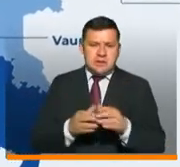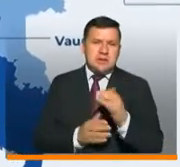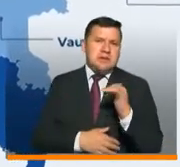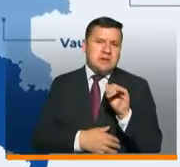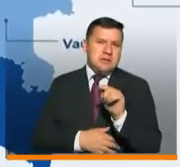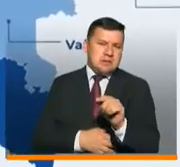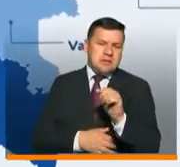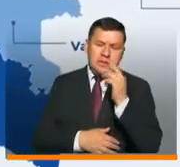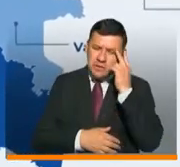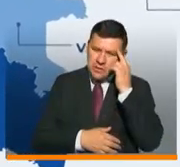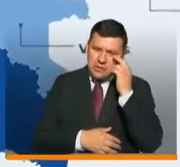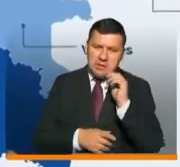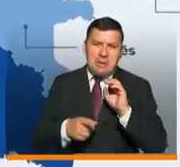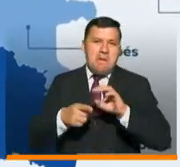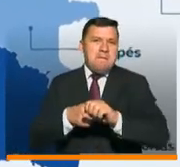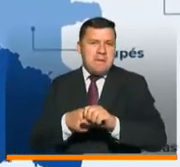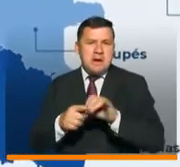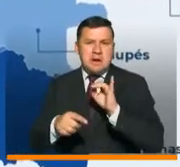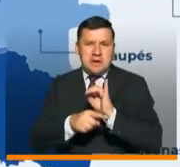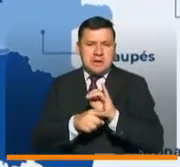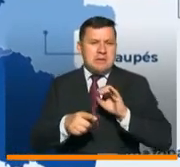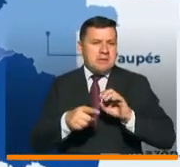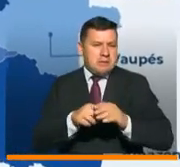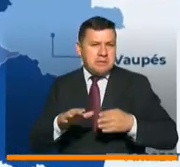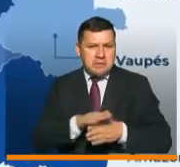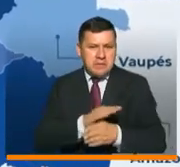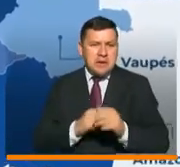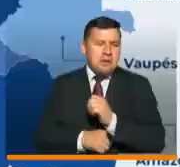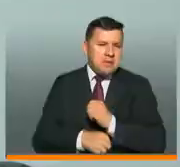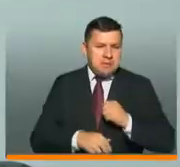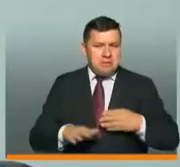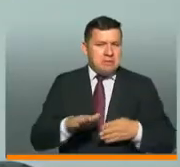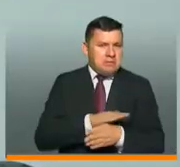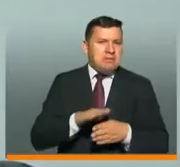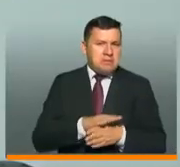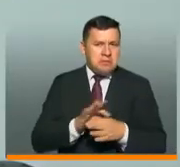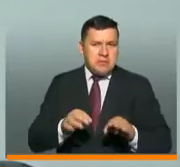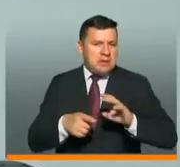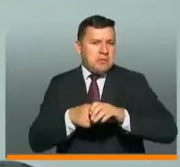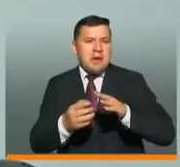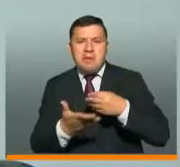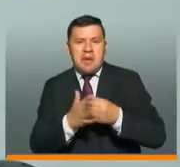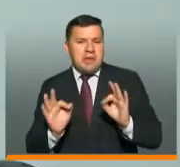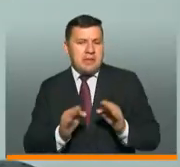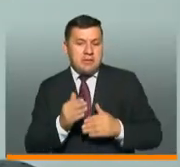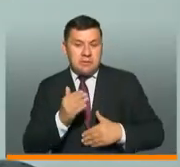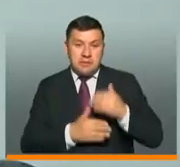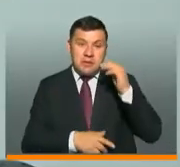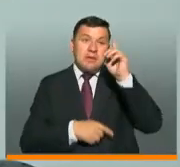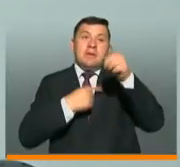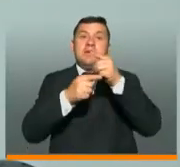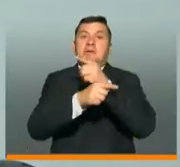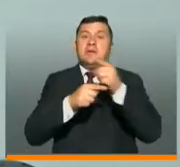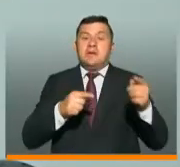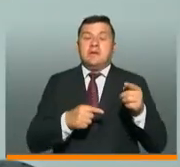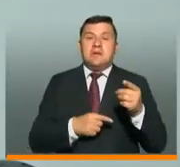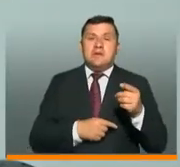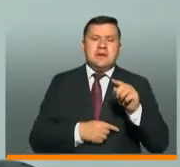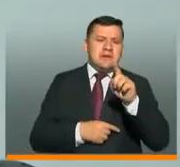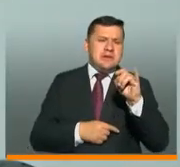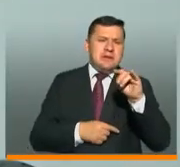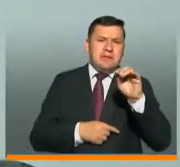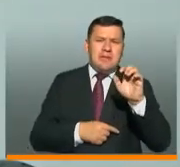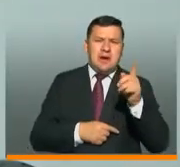ya tienen obviamente matrícula de instituciones públicas, de instituciones privadas, y que lo importante, presidente, es que a partir de la semana entrante en el CIMAT,